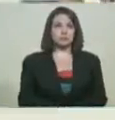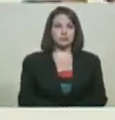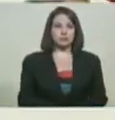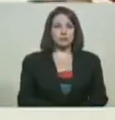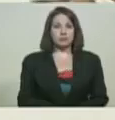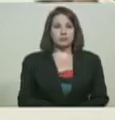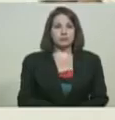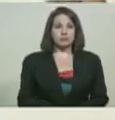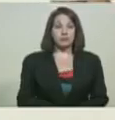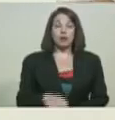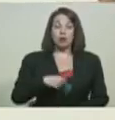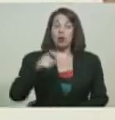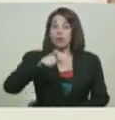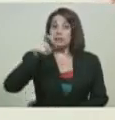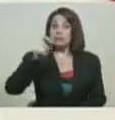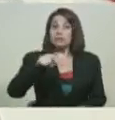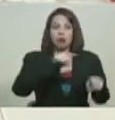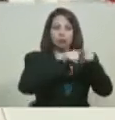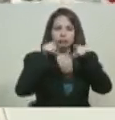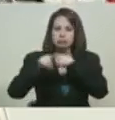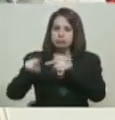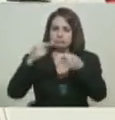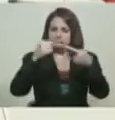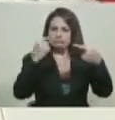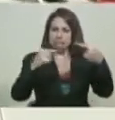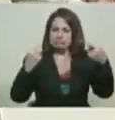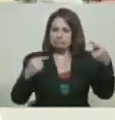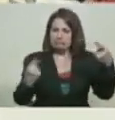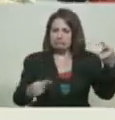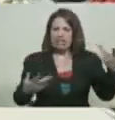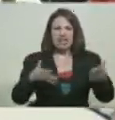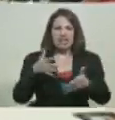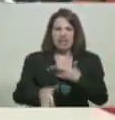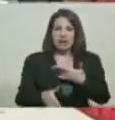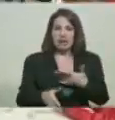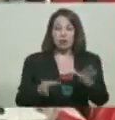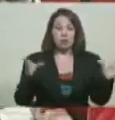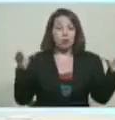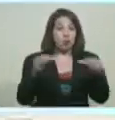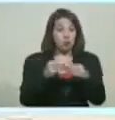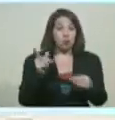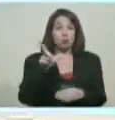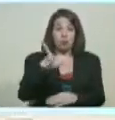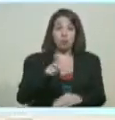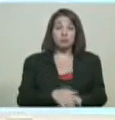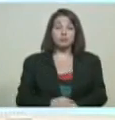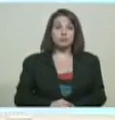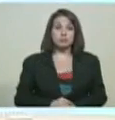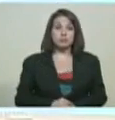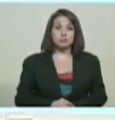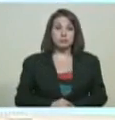de la crítica así y autocrítica como partido como colectivo